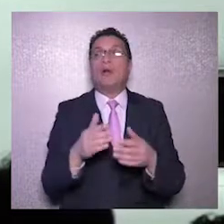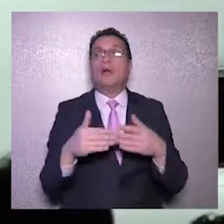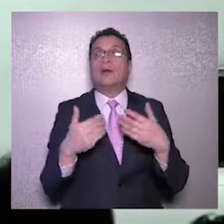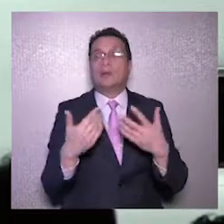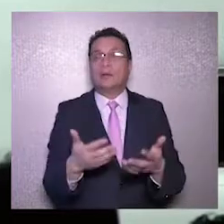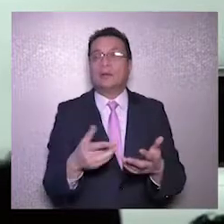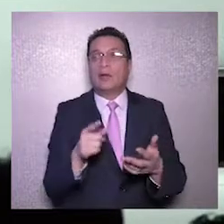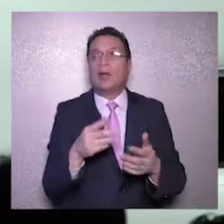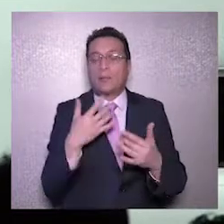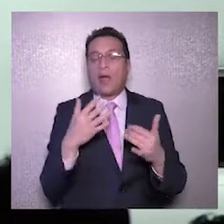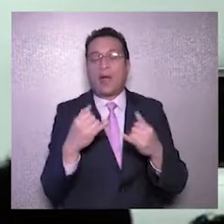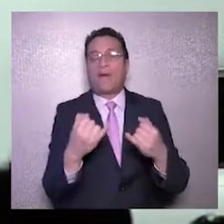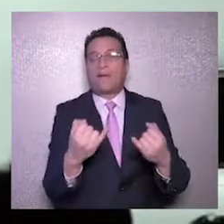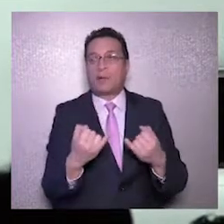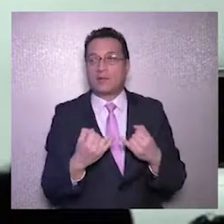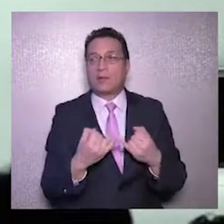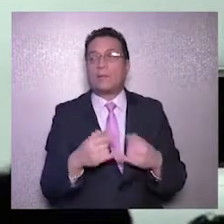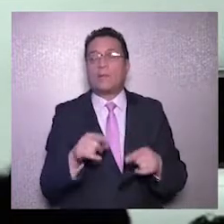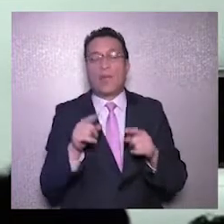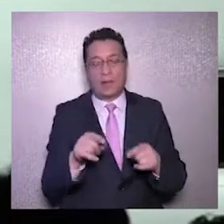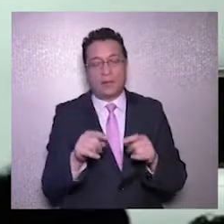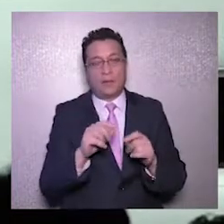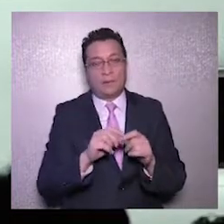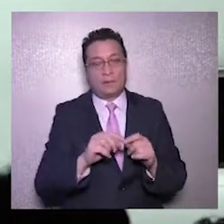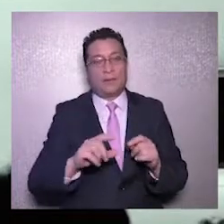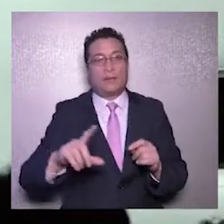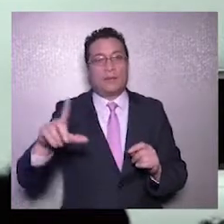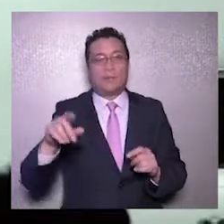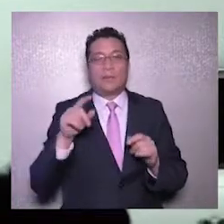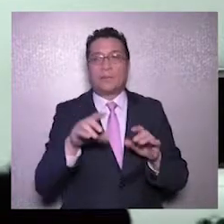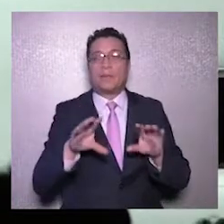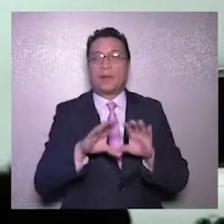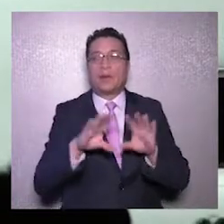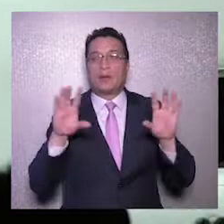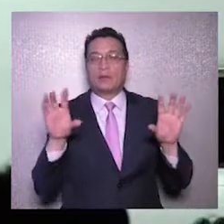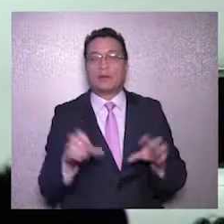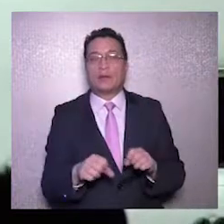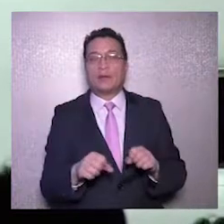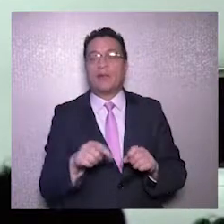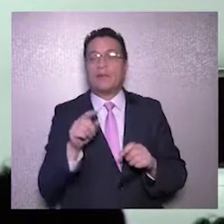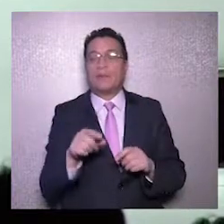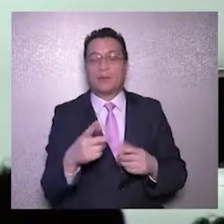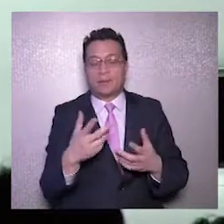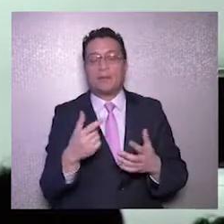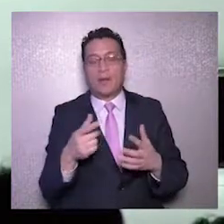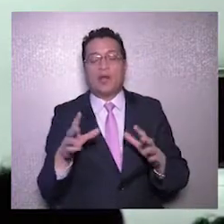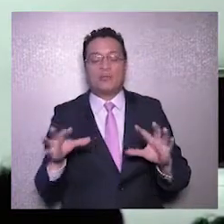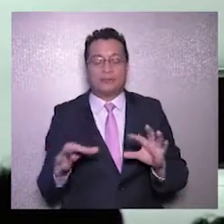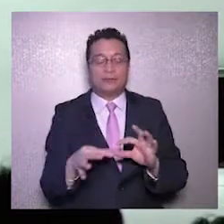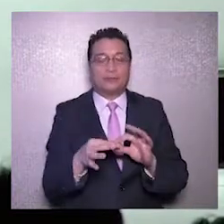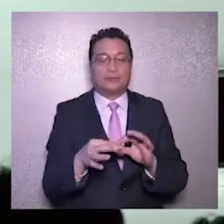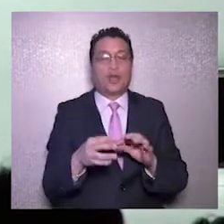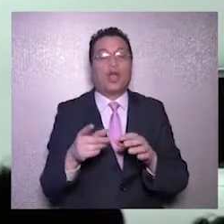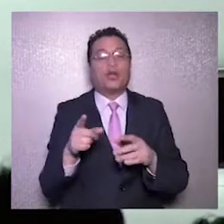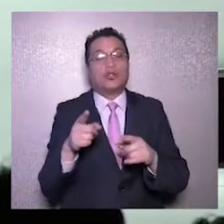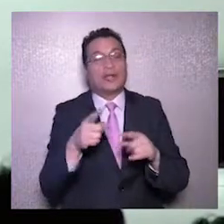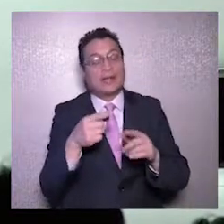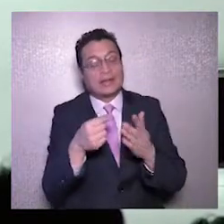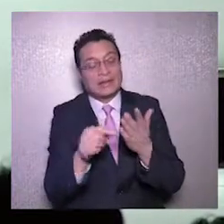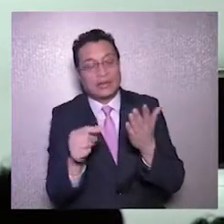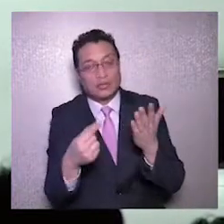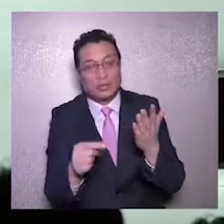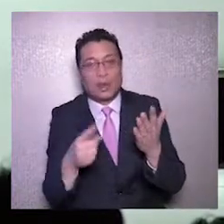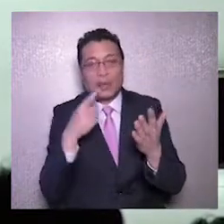estas transformaciones. Y entonces ahí aparecen sistemas, por ejemplo, asociados a resultados, como son los GRD, para